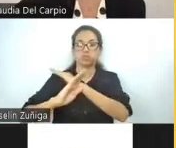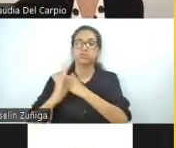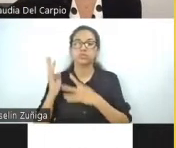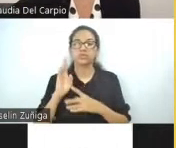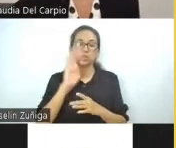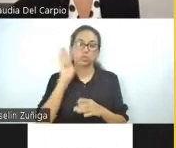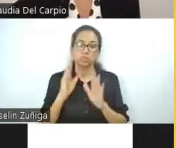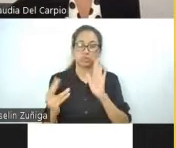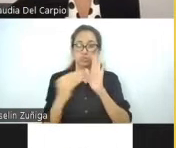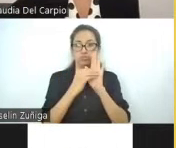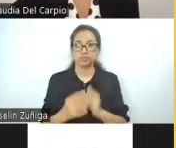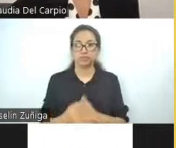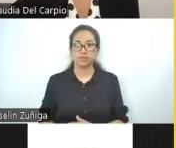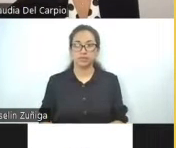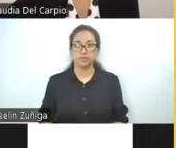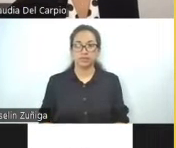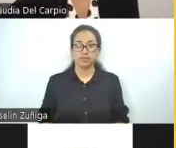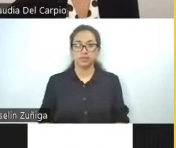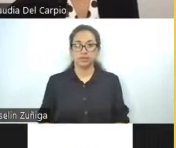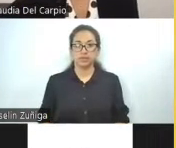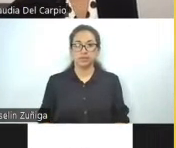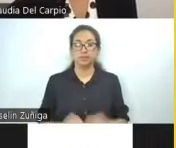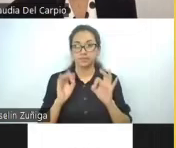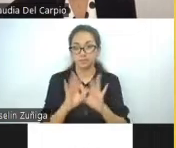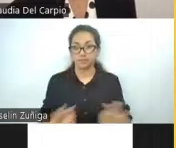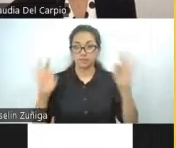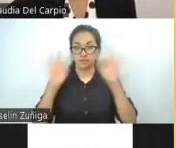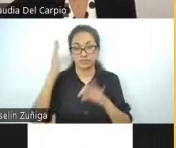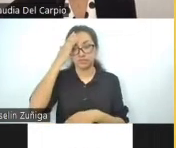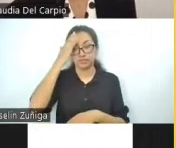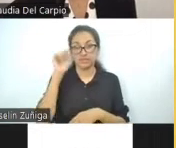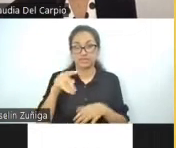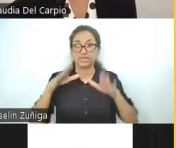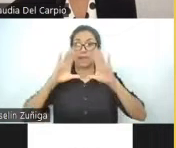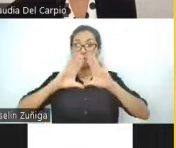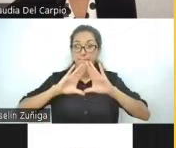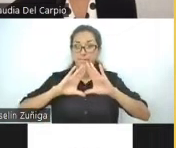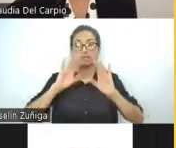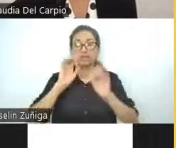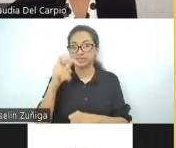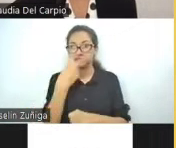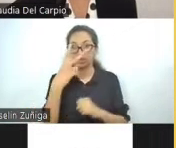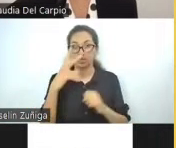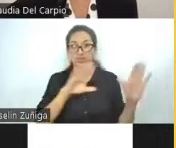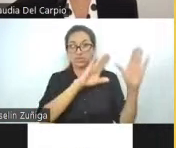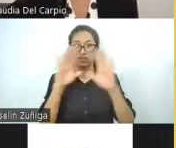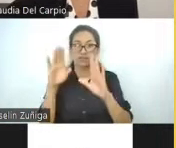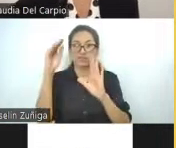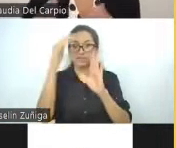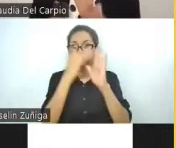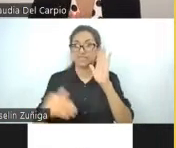infecciones. Debemos saber que además esta vagina, que en la segunda imagen la vemos acá al